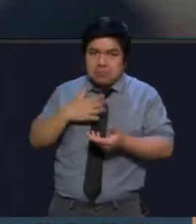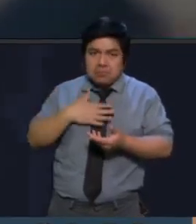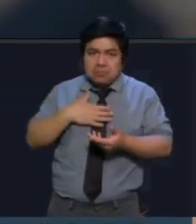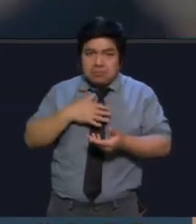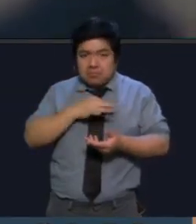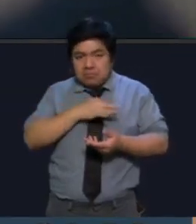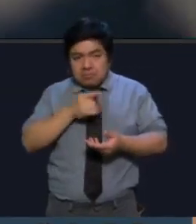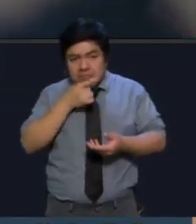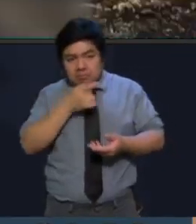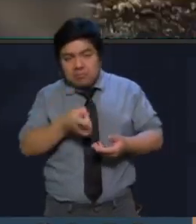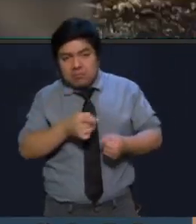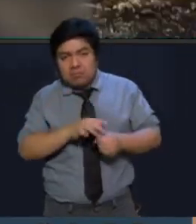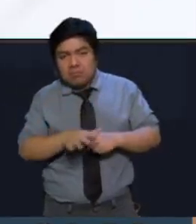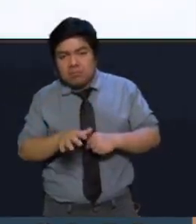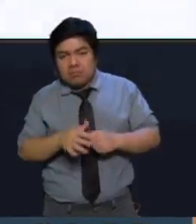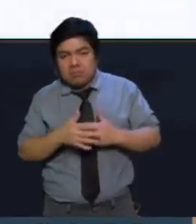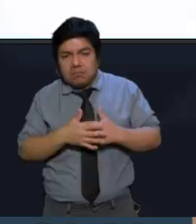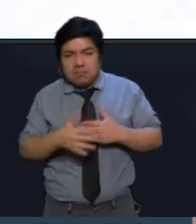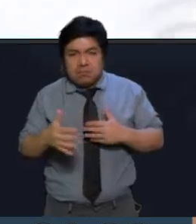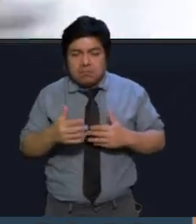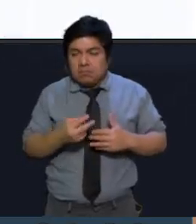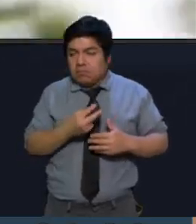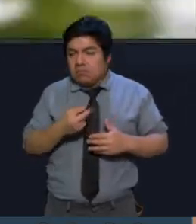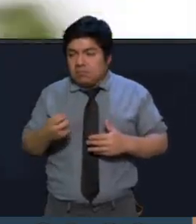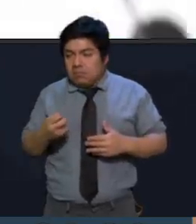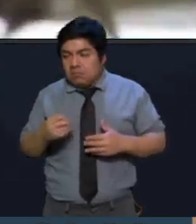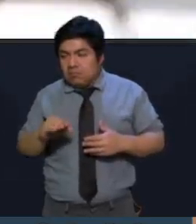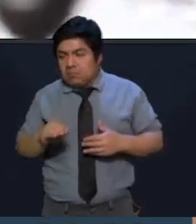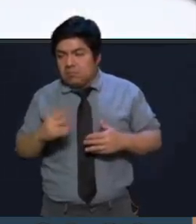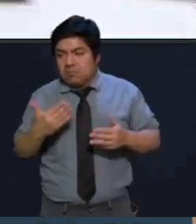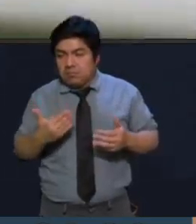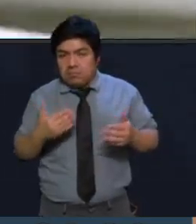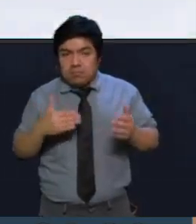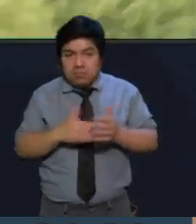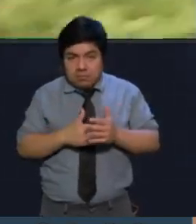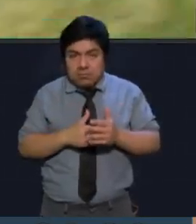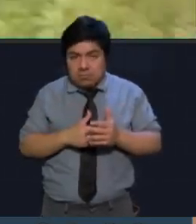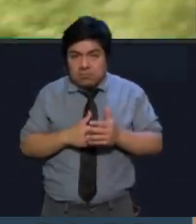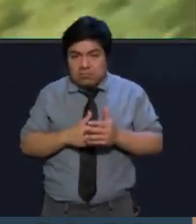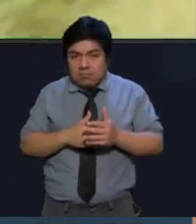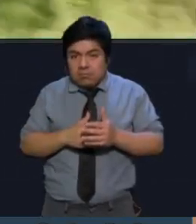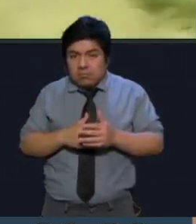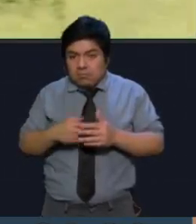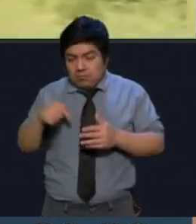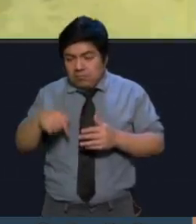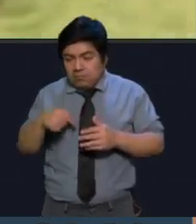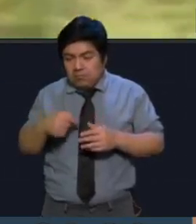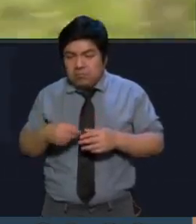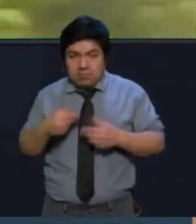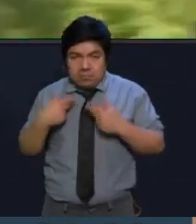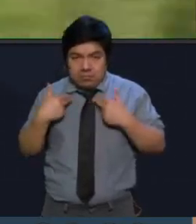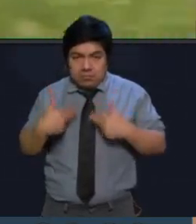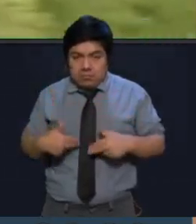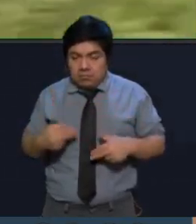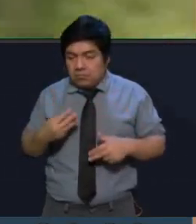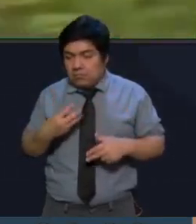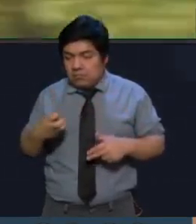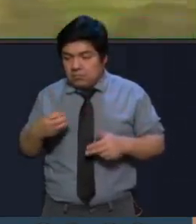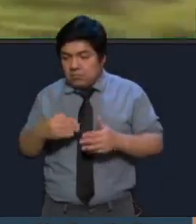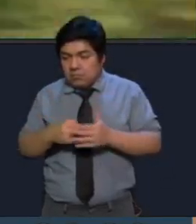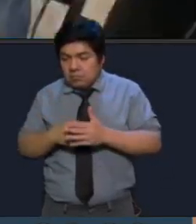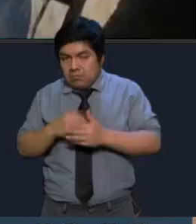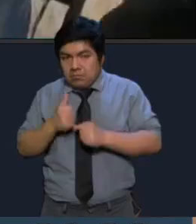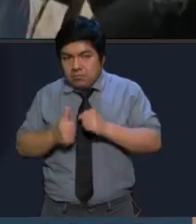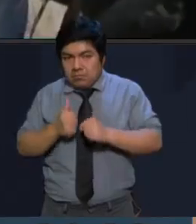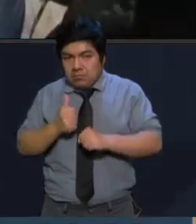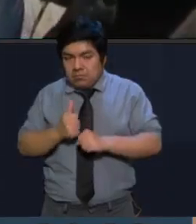decir, durante 290,000 años, nuestra especie tiene 300,000 años aproximadamente de